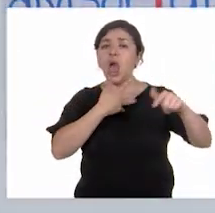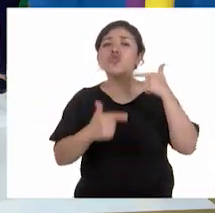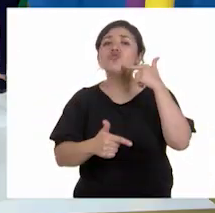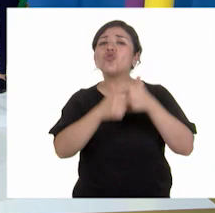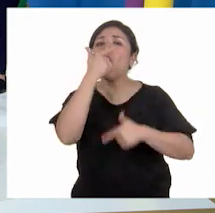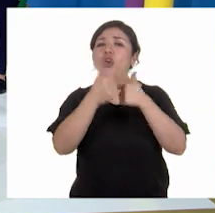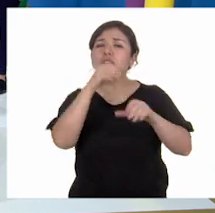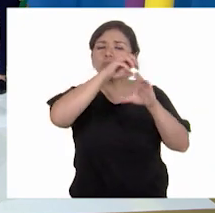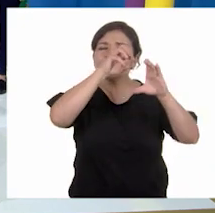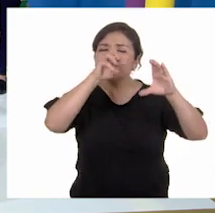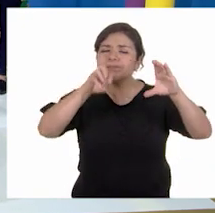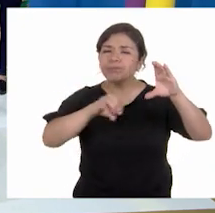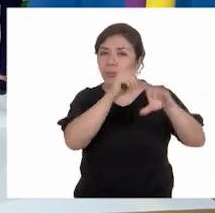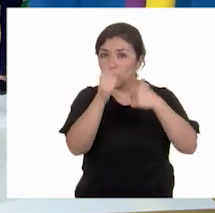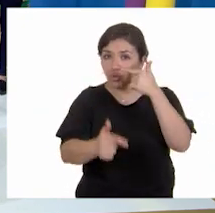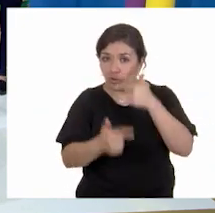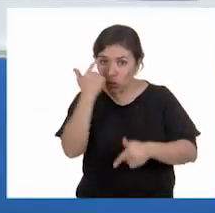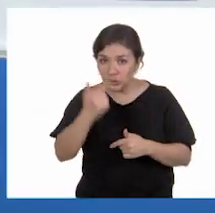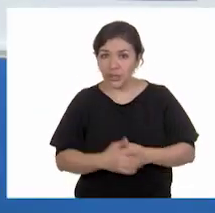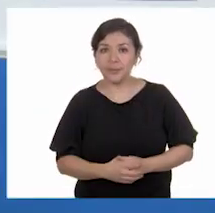piezas.